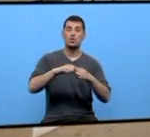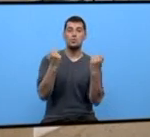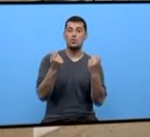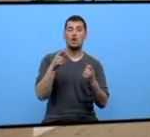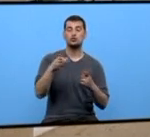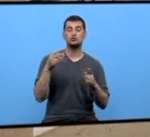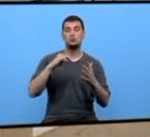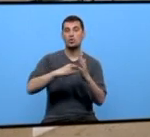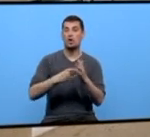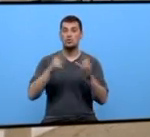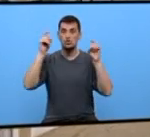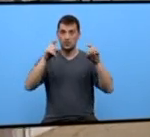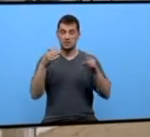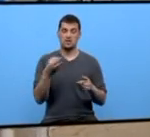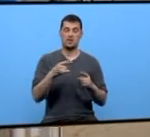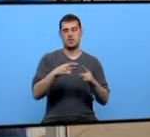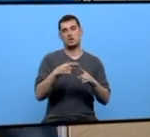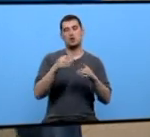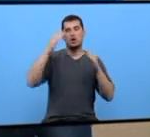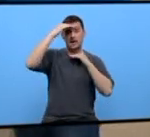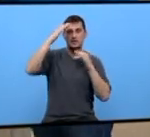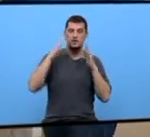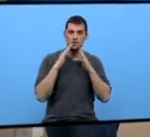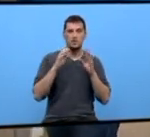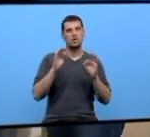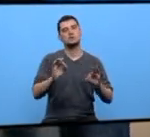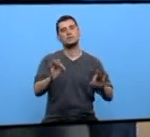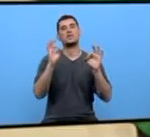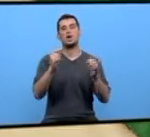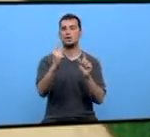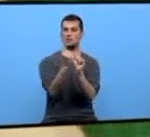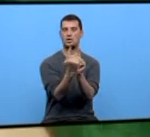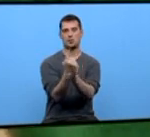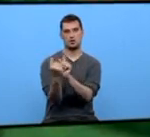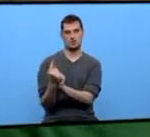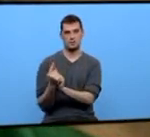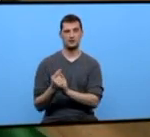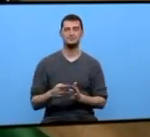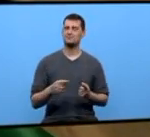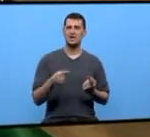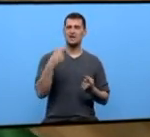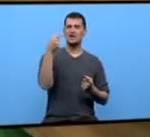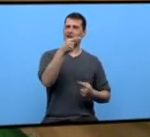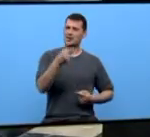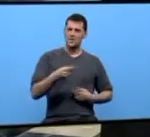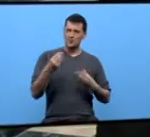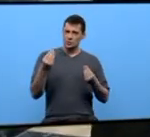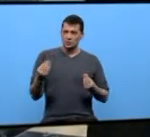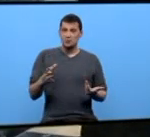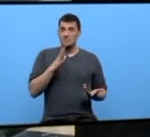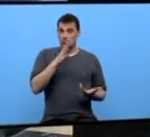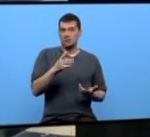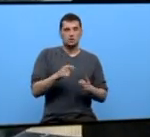novo. Son alumnos que necesitan unha atención moi individualizada. A lista de incumbentes é continua, por elo non